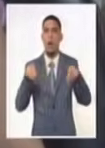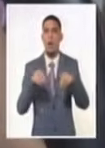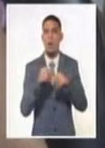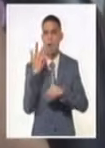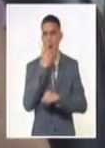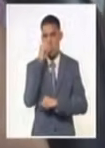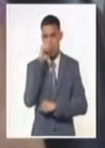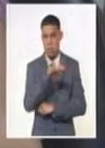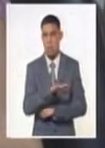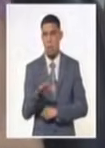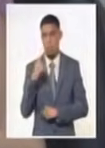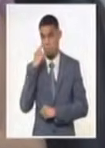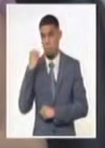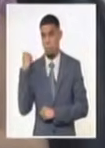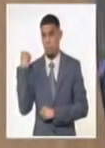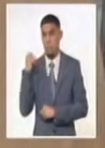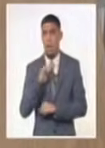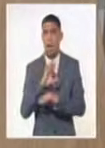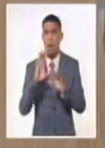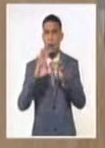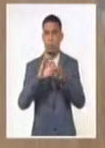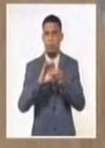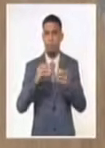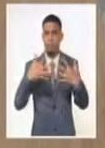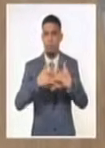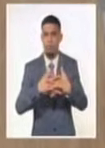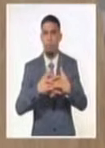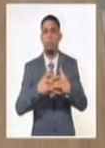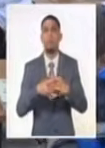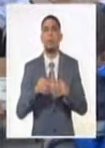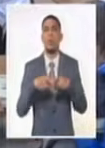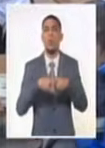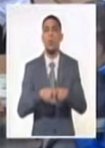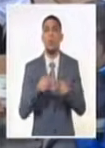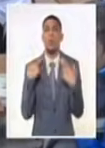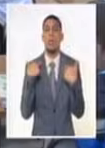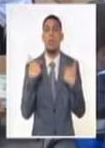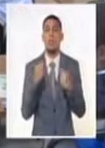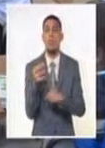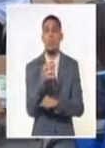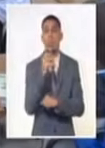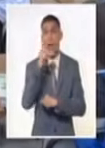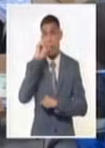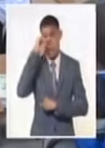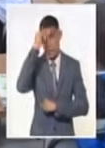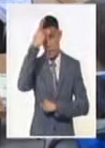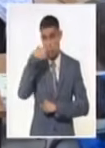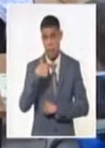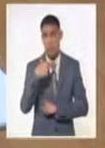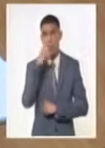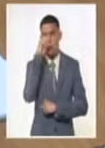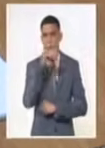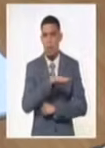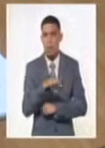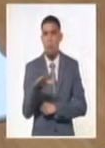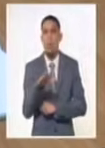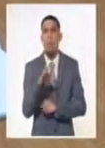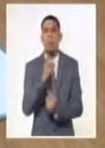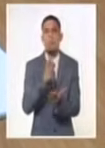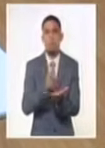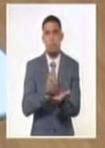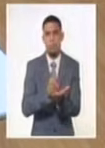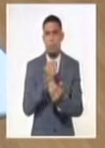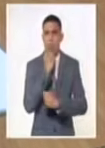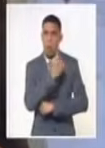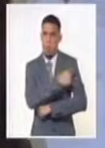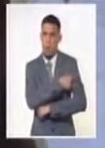casa. Un convenio con la Dirección General de Educación de la LISA permitió que 95 niños de primaria y secundaria básica reciban clases en la propia